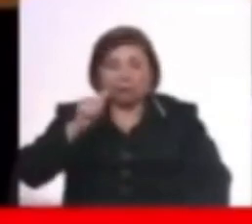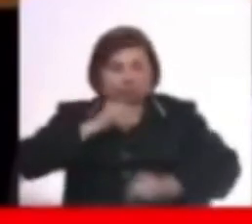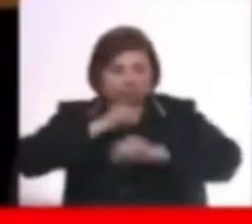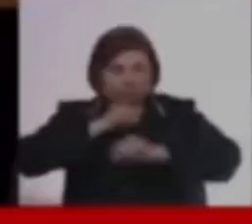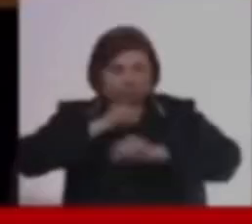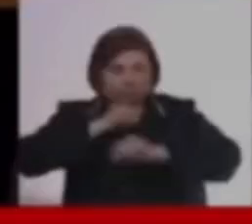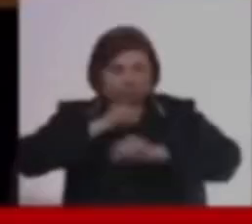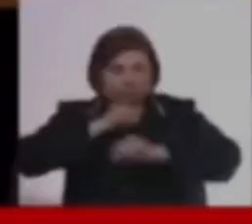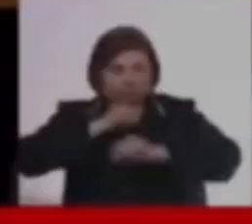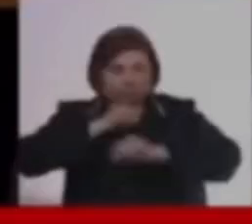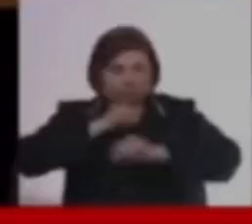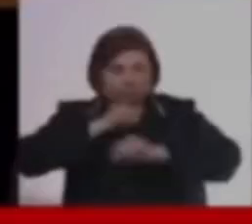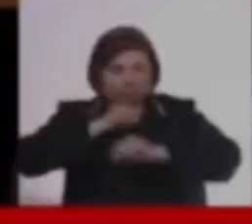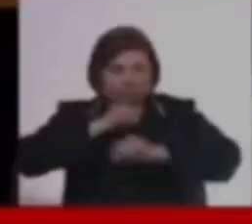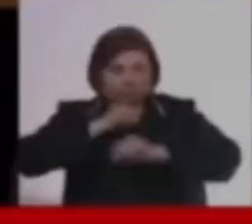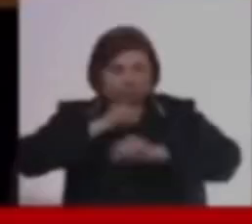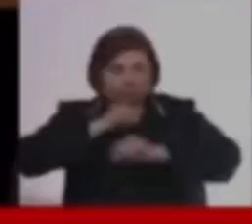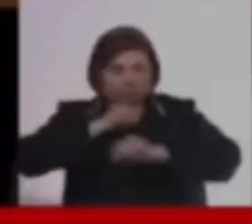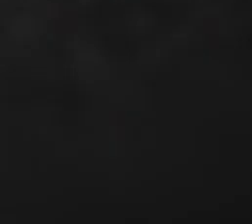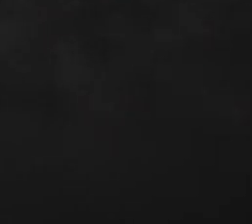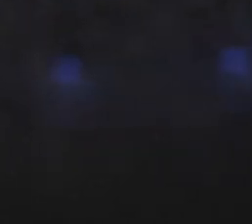defender nuestra soberanía